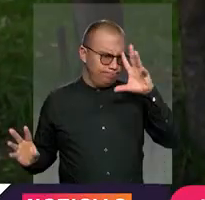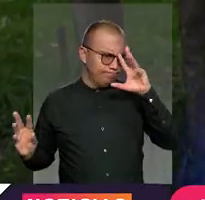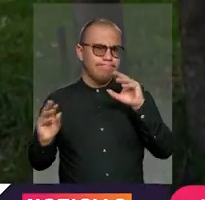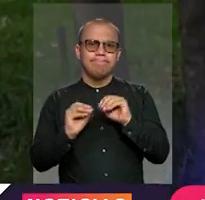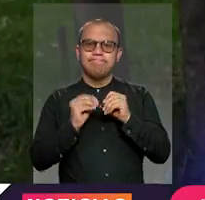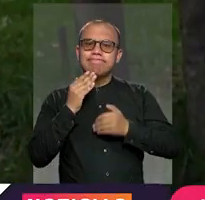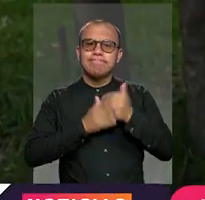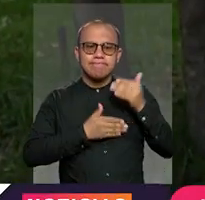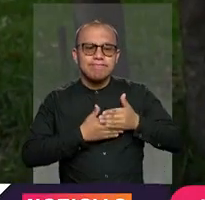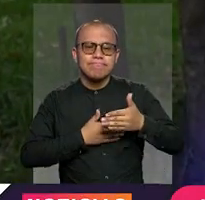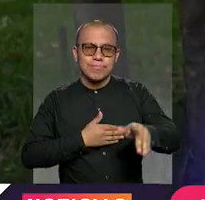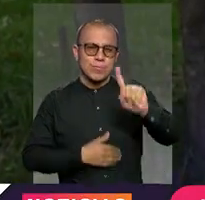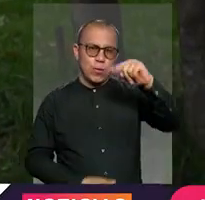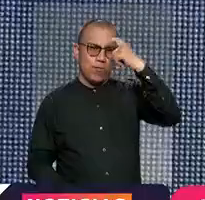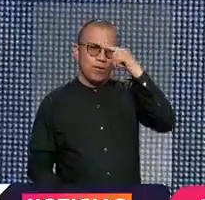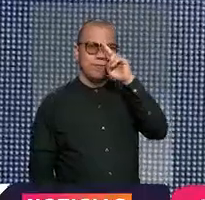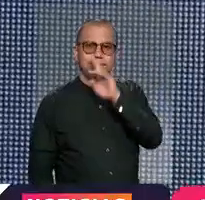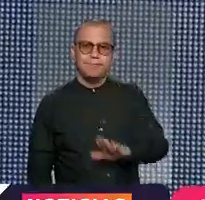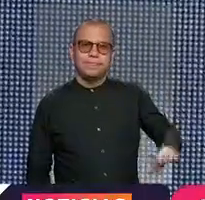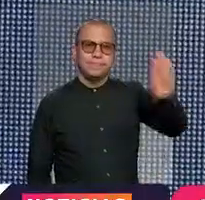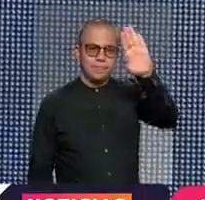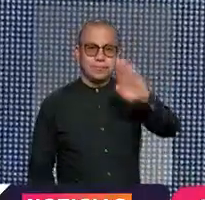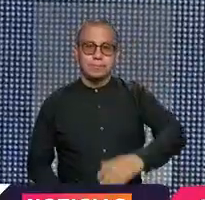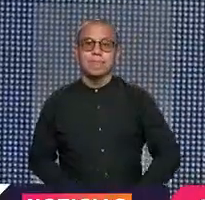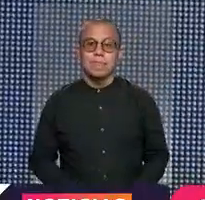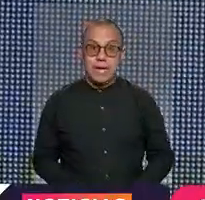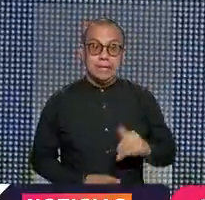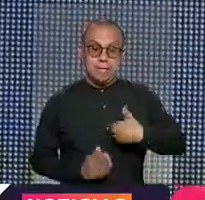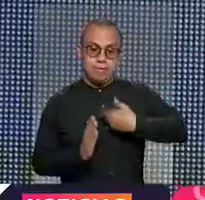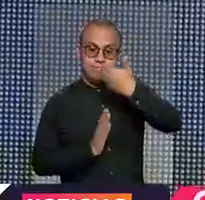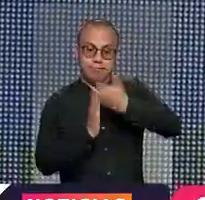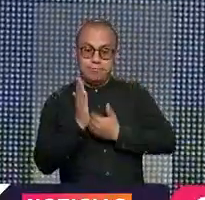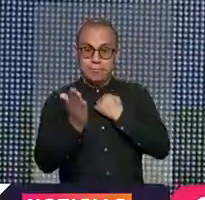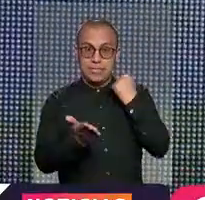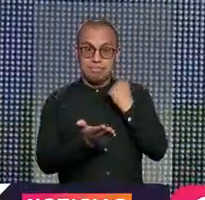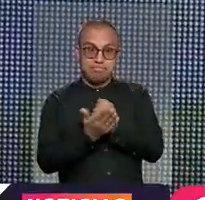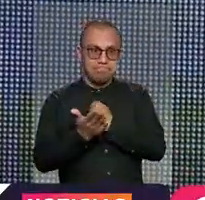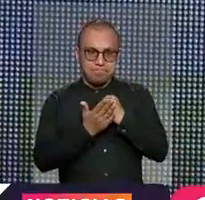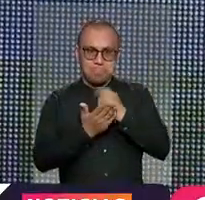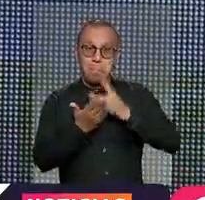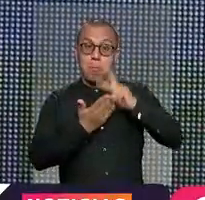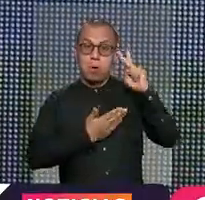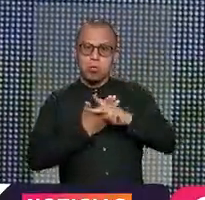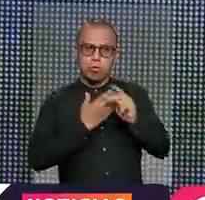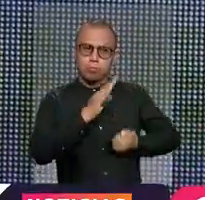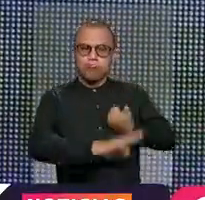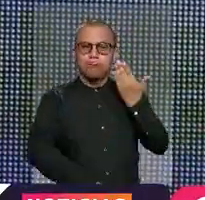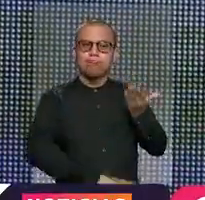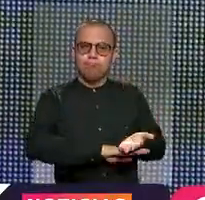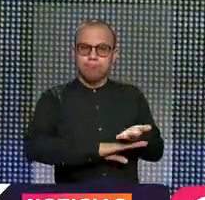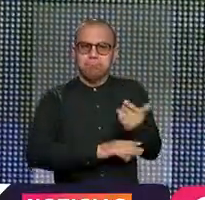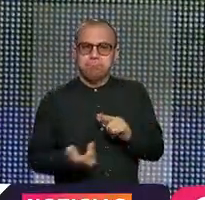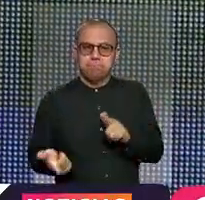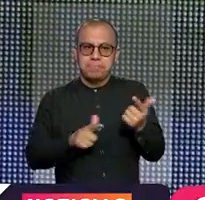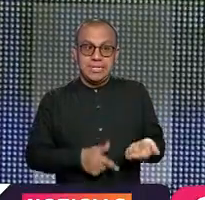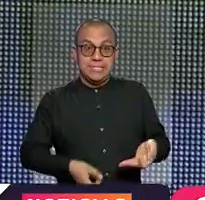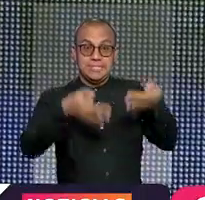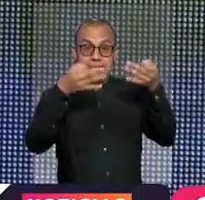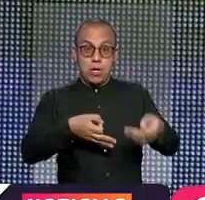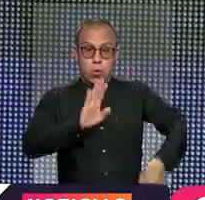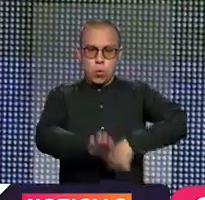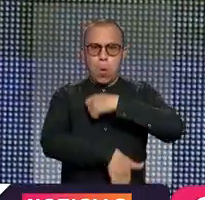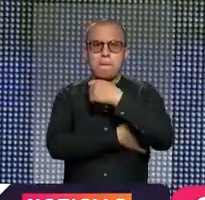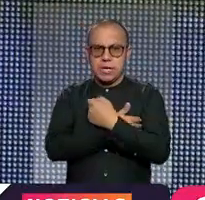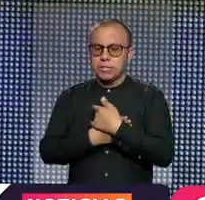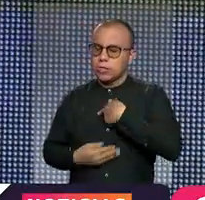la iniciativa con el Gobierno Nacional. Radicamos ante el Ministerio del Interior el proyecto y estamos seguros que el señor Ministro del Interior